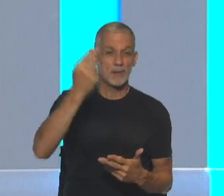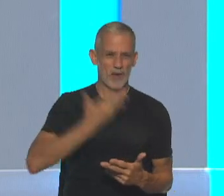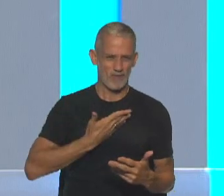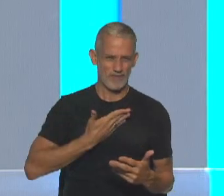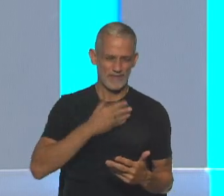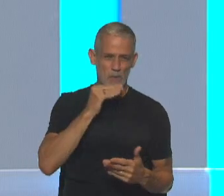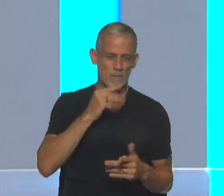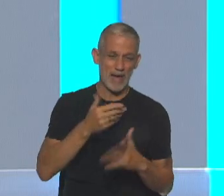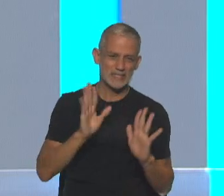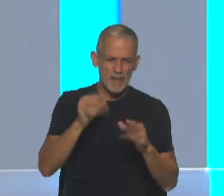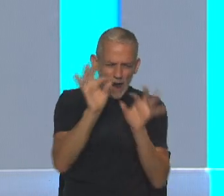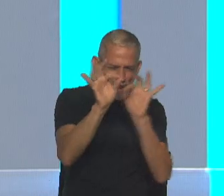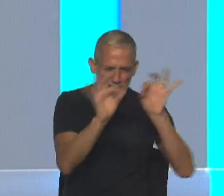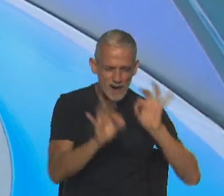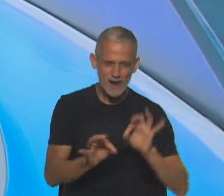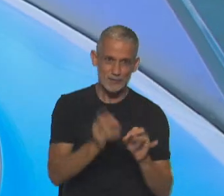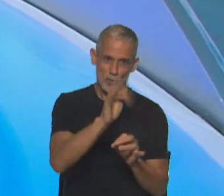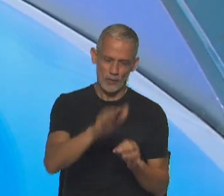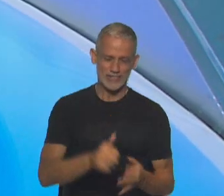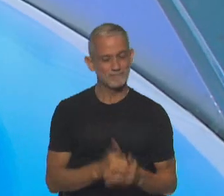definiendo afinando el lápiz día por día gracias rulo